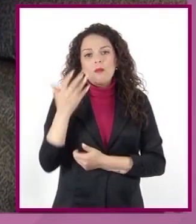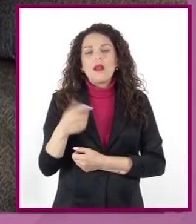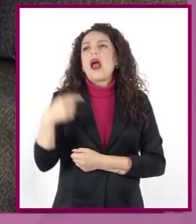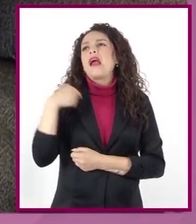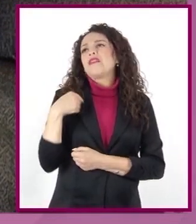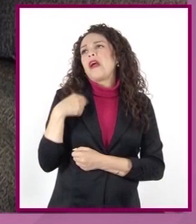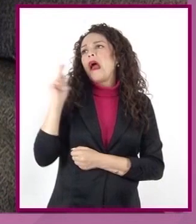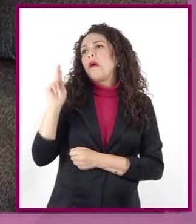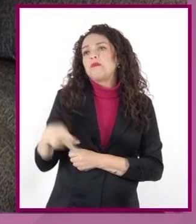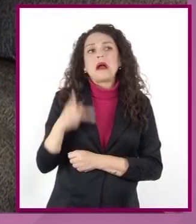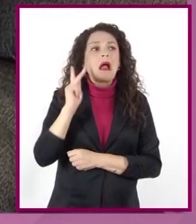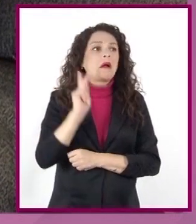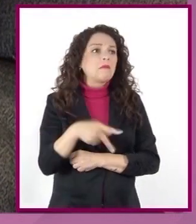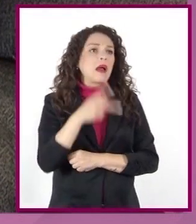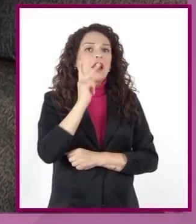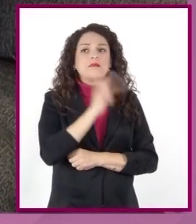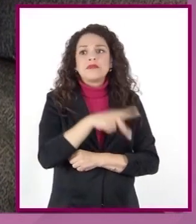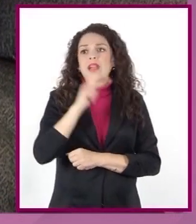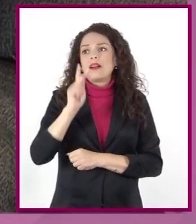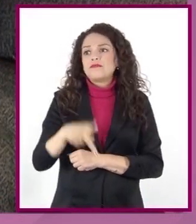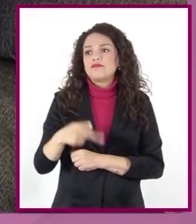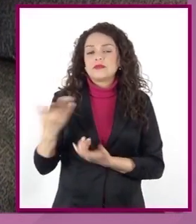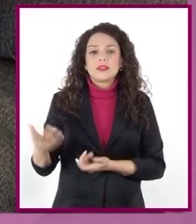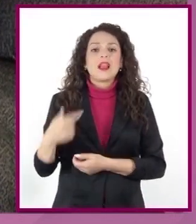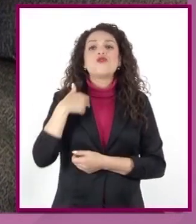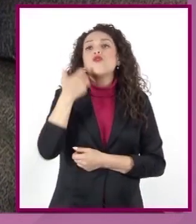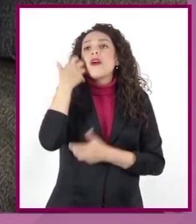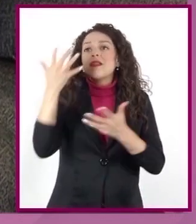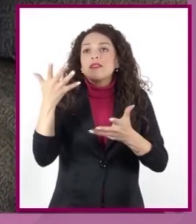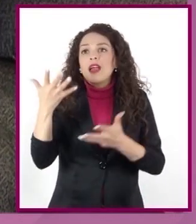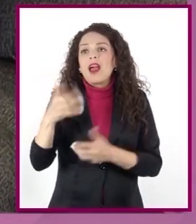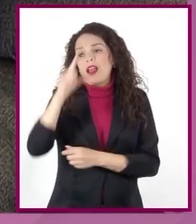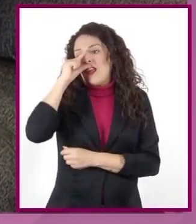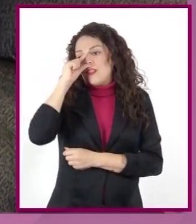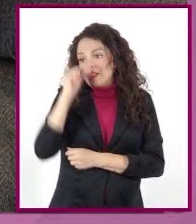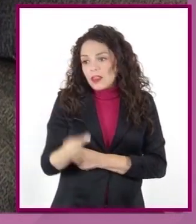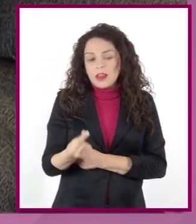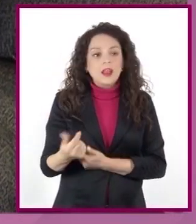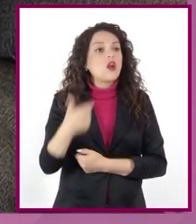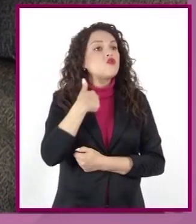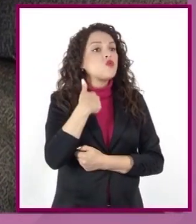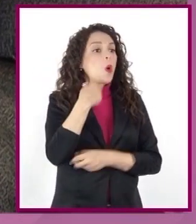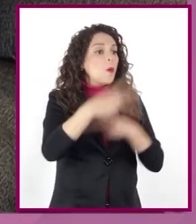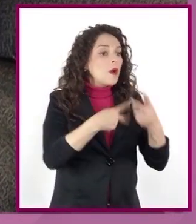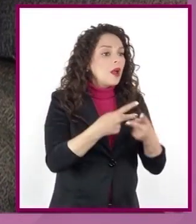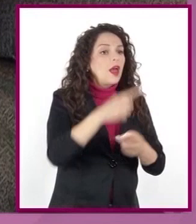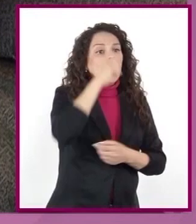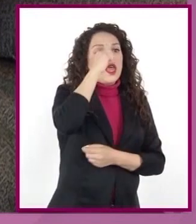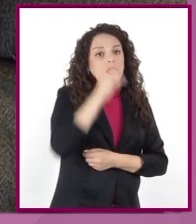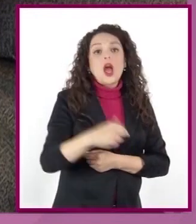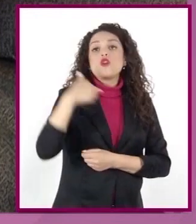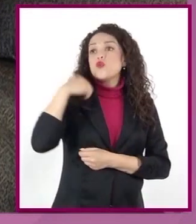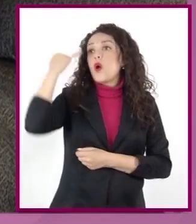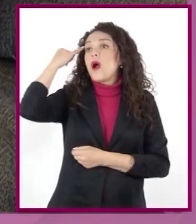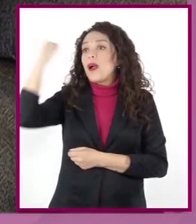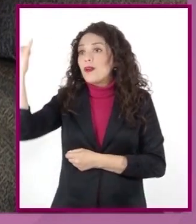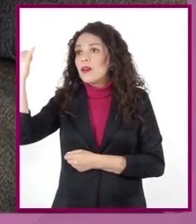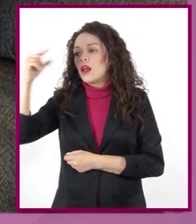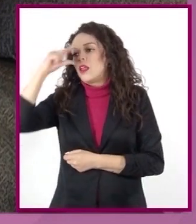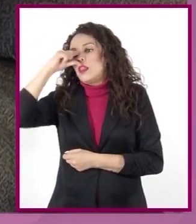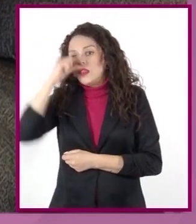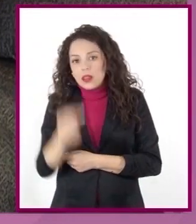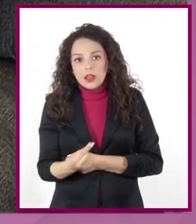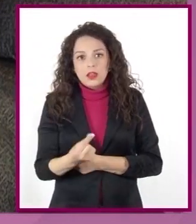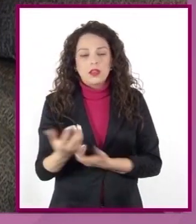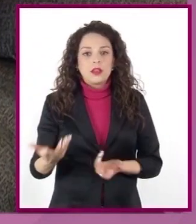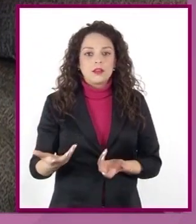porque la vida no es como tú quieres, porque la vida no es como te gustaría, porque no resultan las cosas como te las imaginaste, que no pierdas tiempo quejándote, porque no